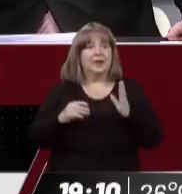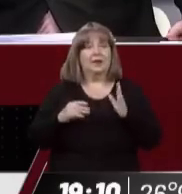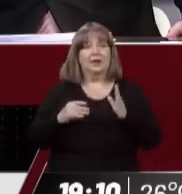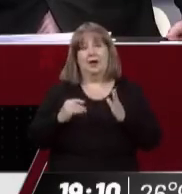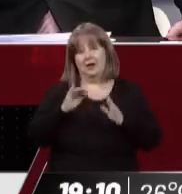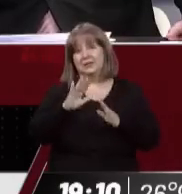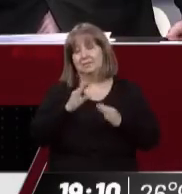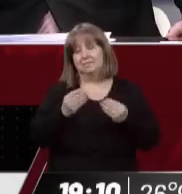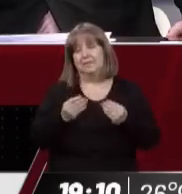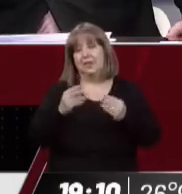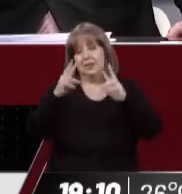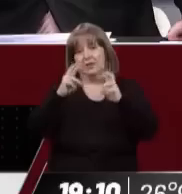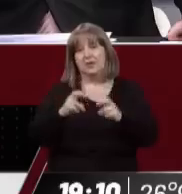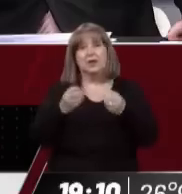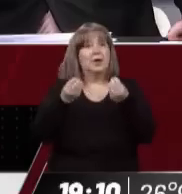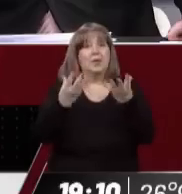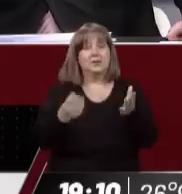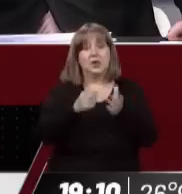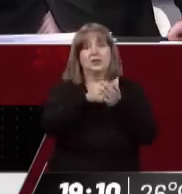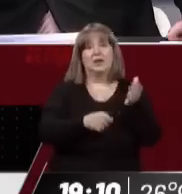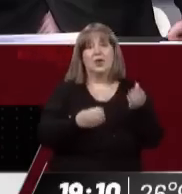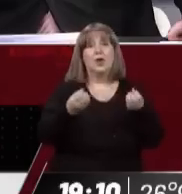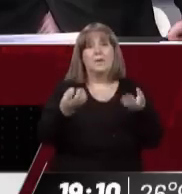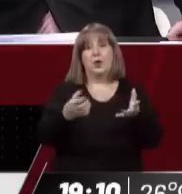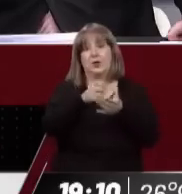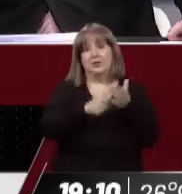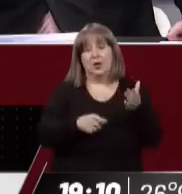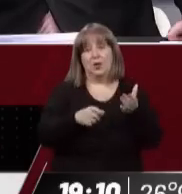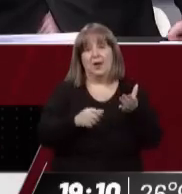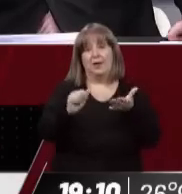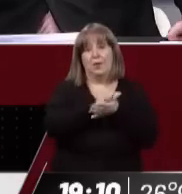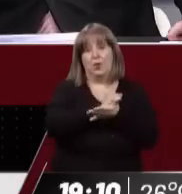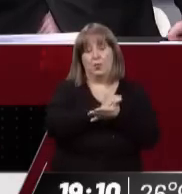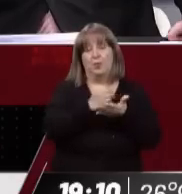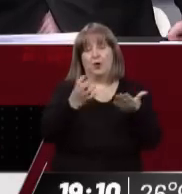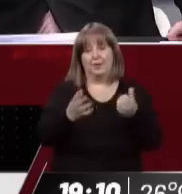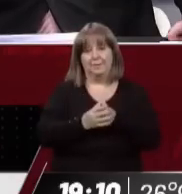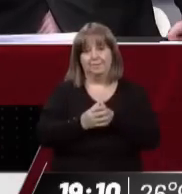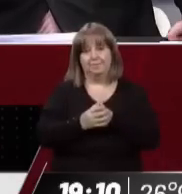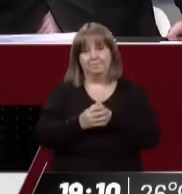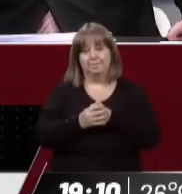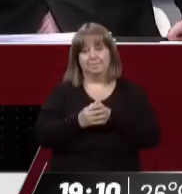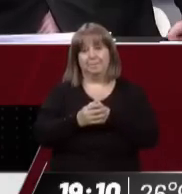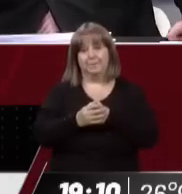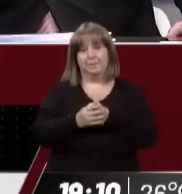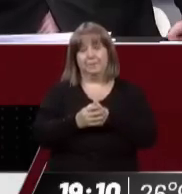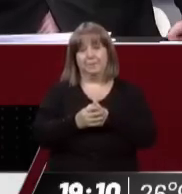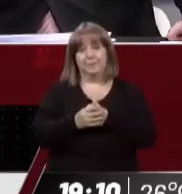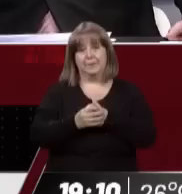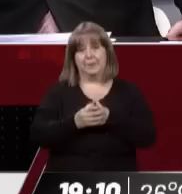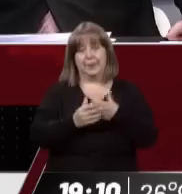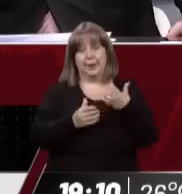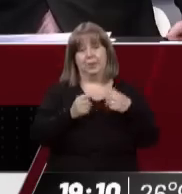para determinar qué fue lo que pasó y por qué pasó lo que hoy estamos contando lo que se resistió el teléfono